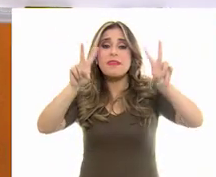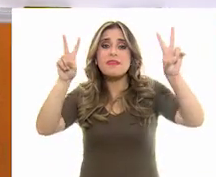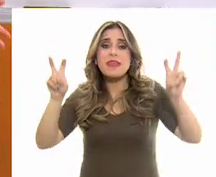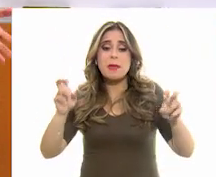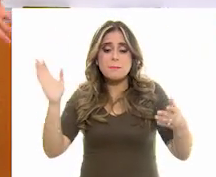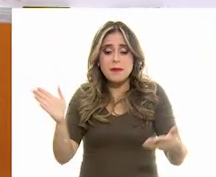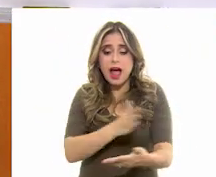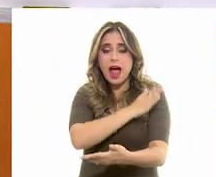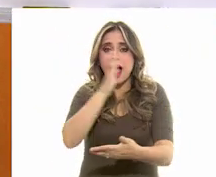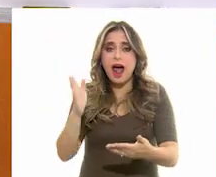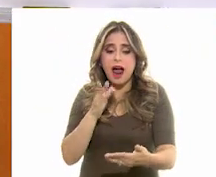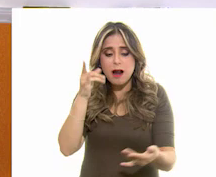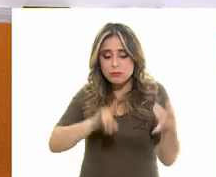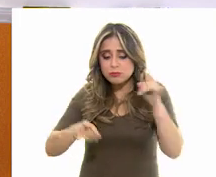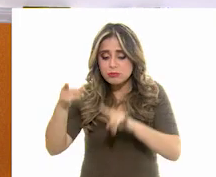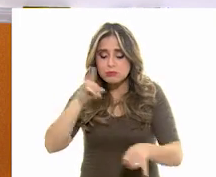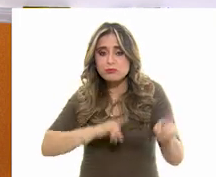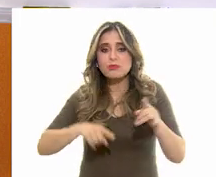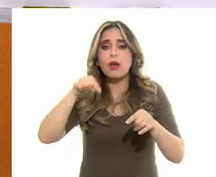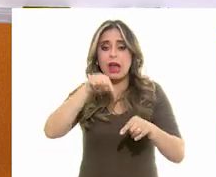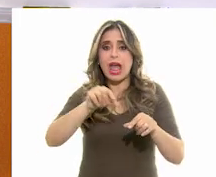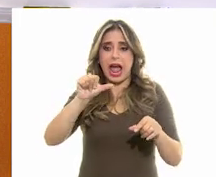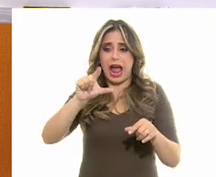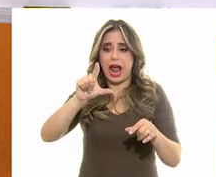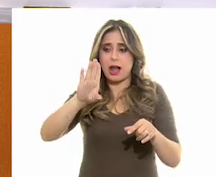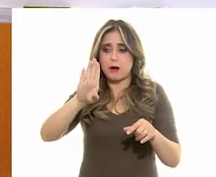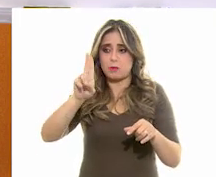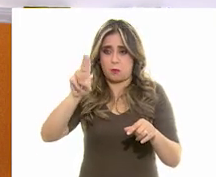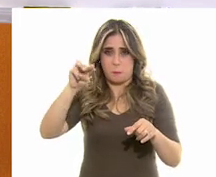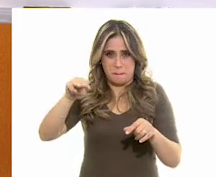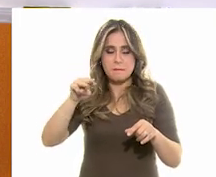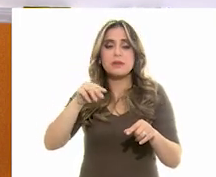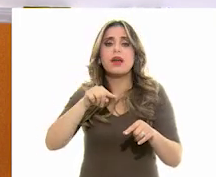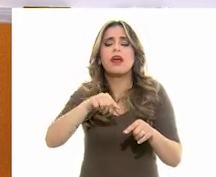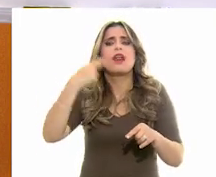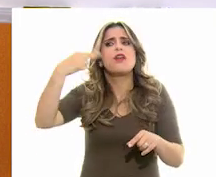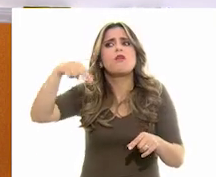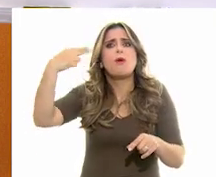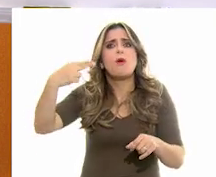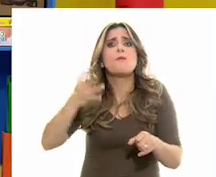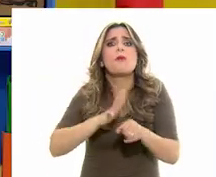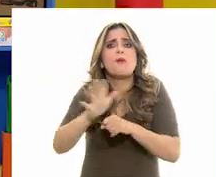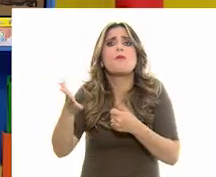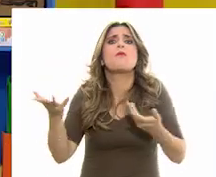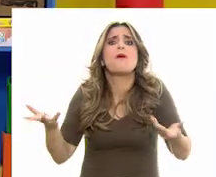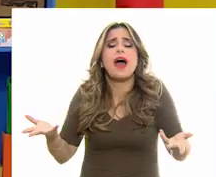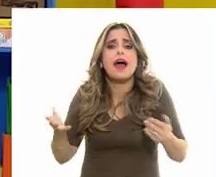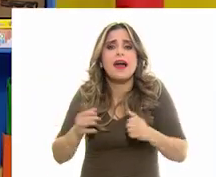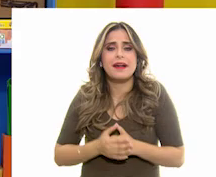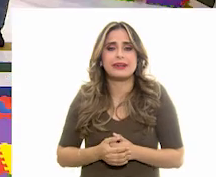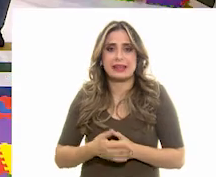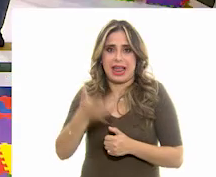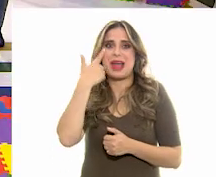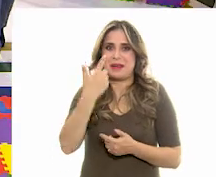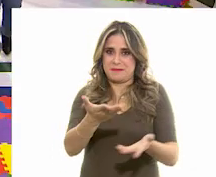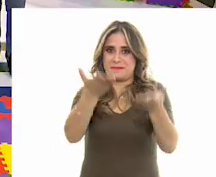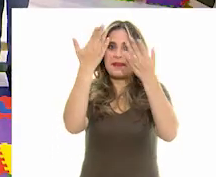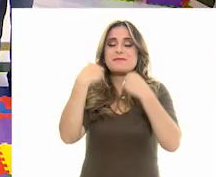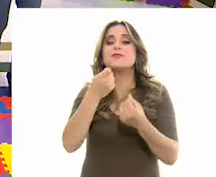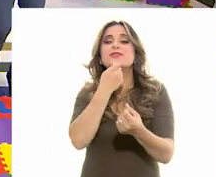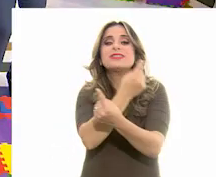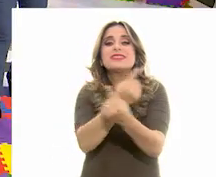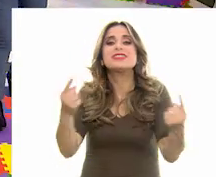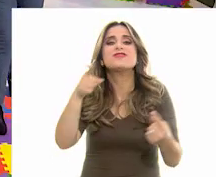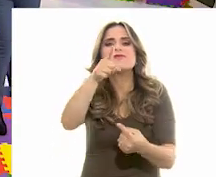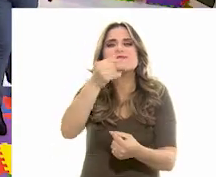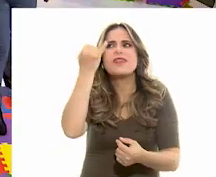y niñas que nos ayuden a escoger el nombre de nuestro álbum. Vamos, maestra, vamos a ver qué nos dicen los niños. ¿Qué a ver, nos